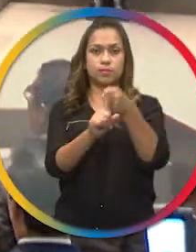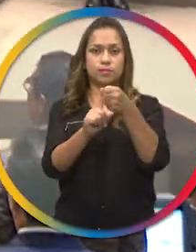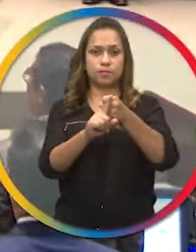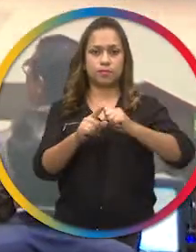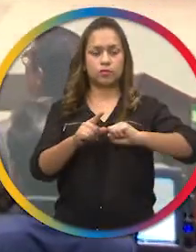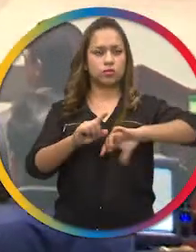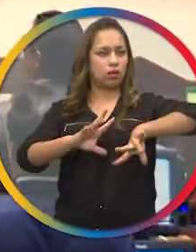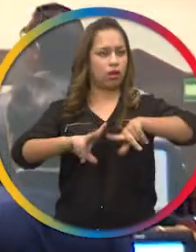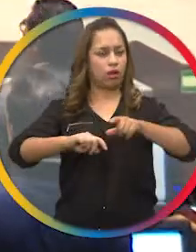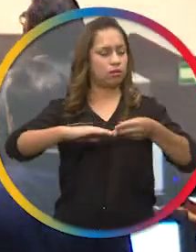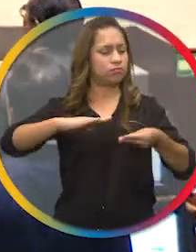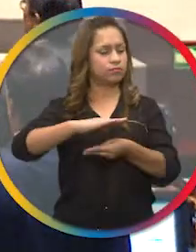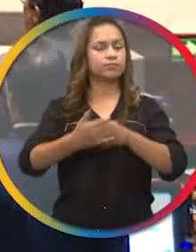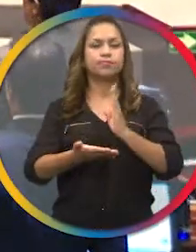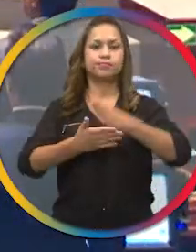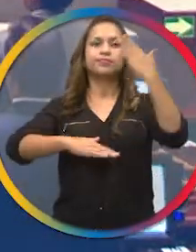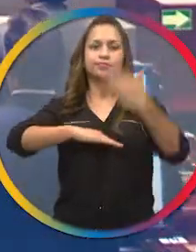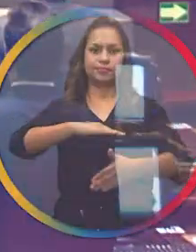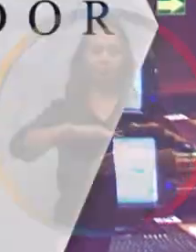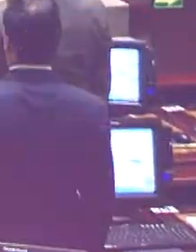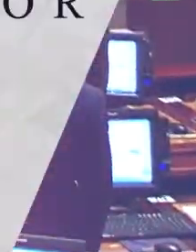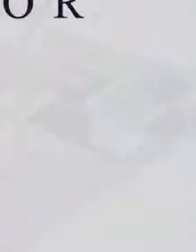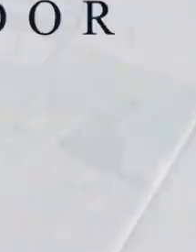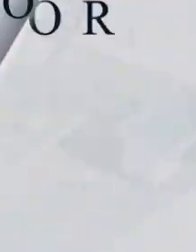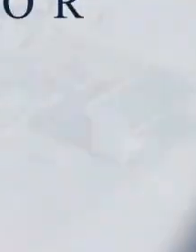lucha transparente contra la corrupción.